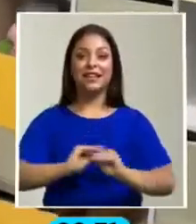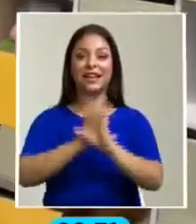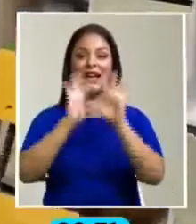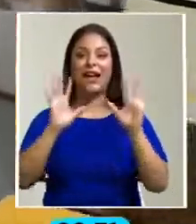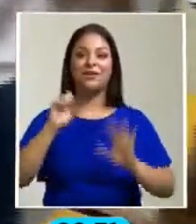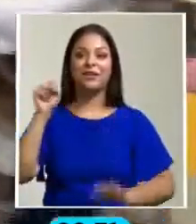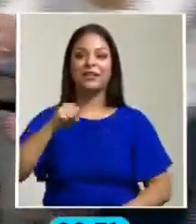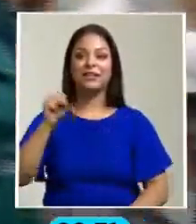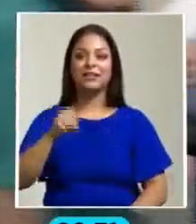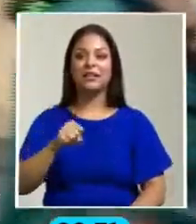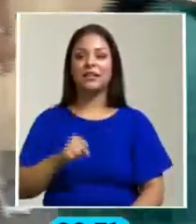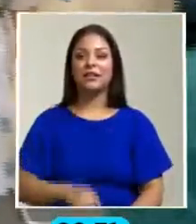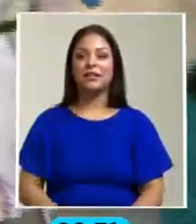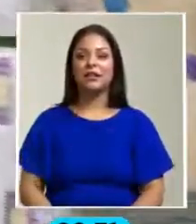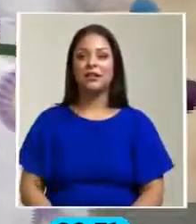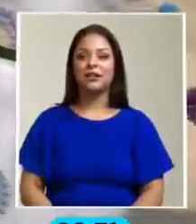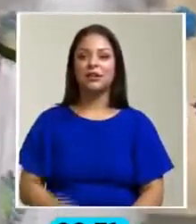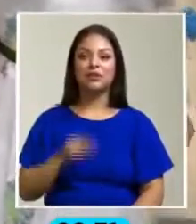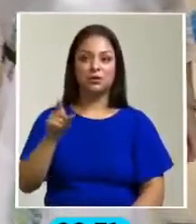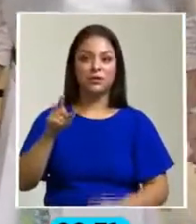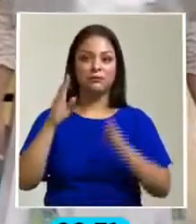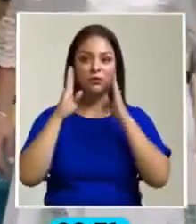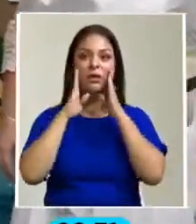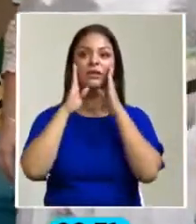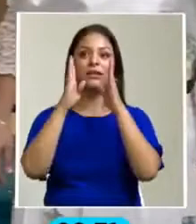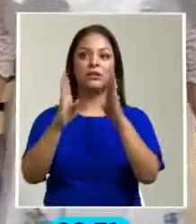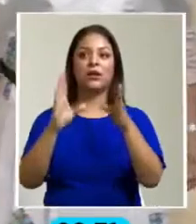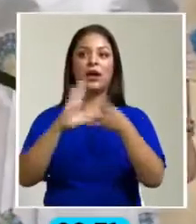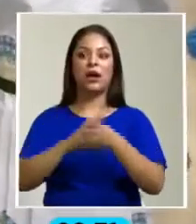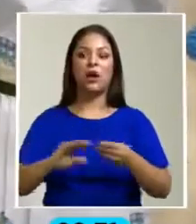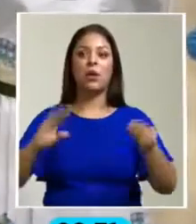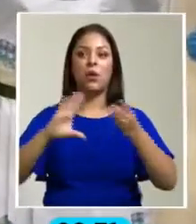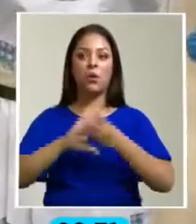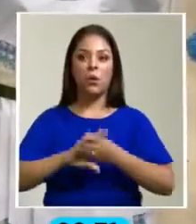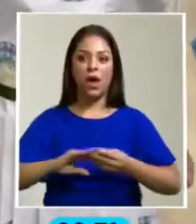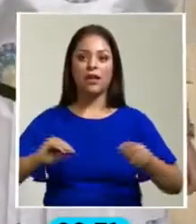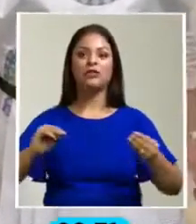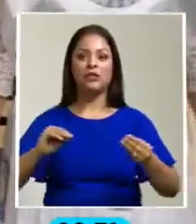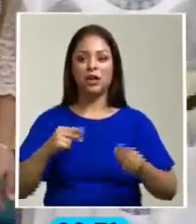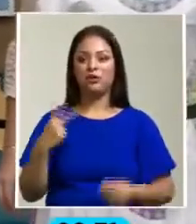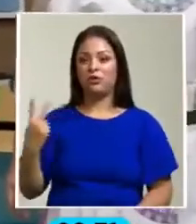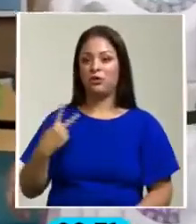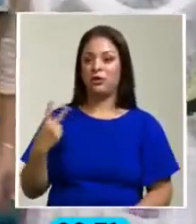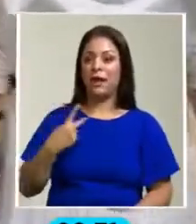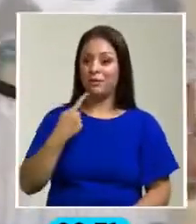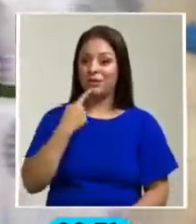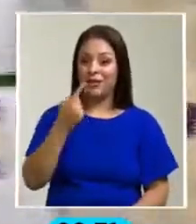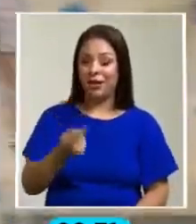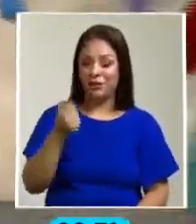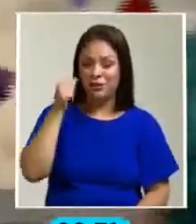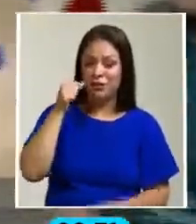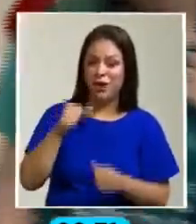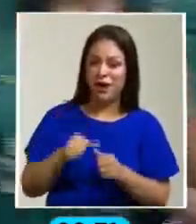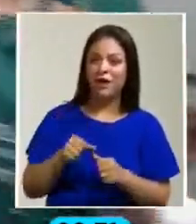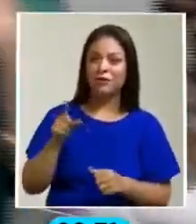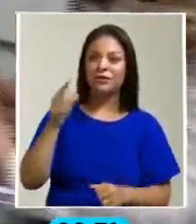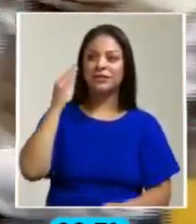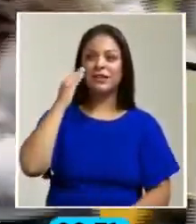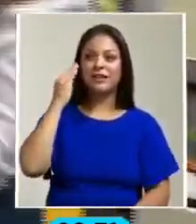Sofía, ¿usted puso atención al cuento que ahora le estuvimos contando a la niña Carla y yo? Oiga, el cuento, que si lo